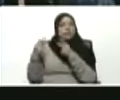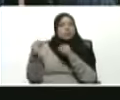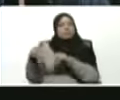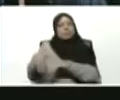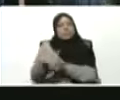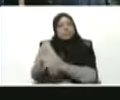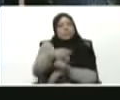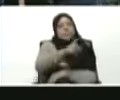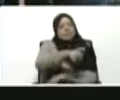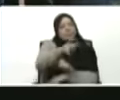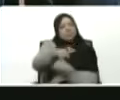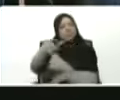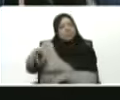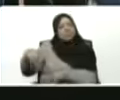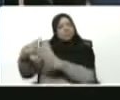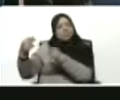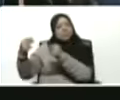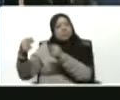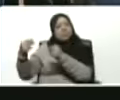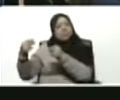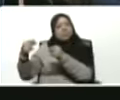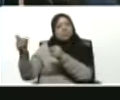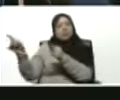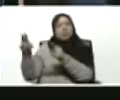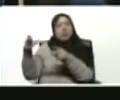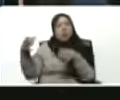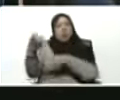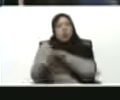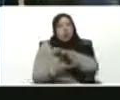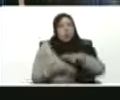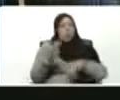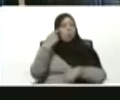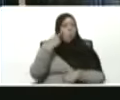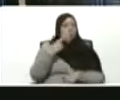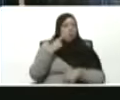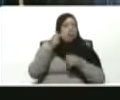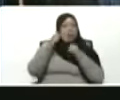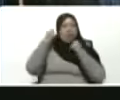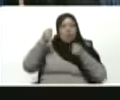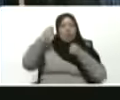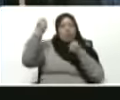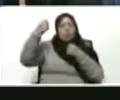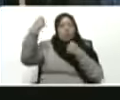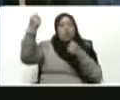calle, el huracán bolivariano. Y aquí estuvo,